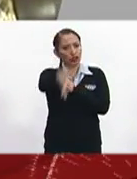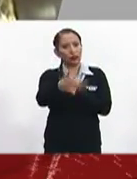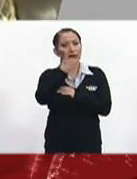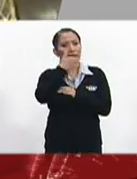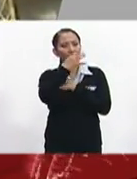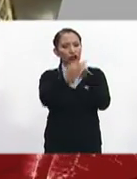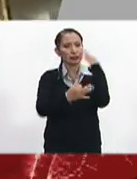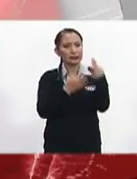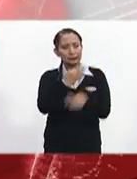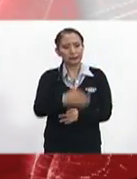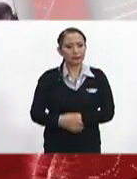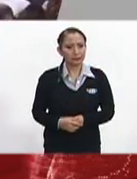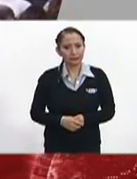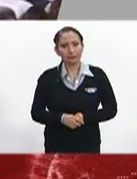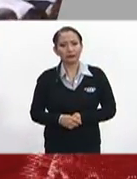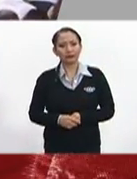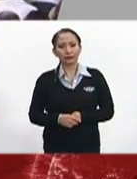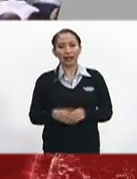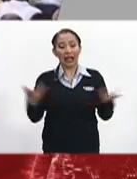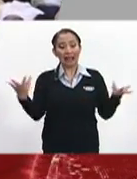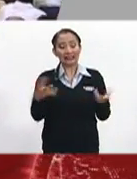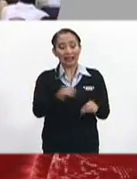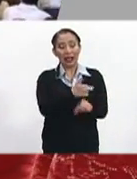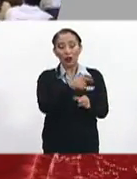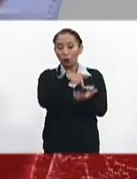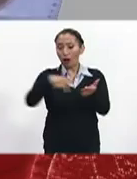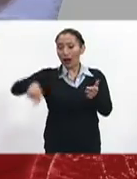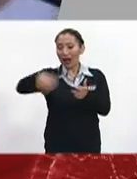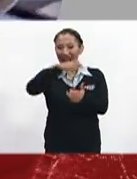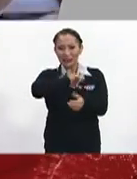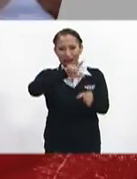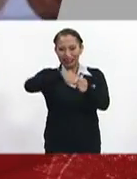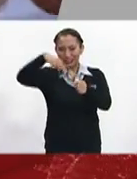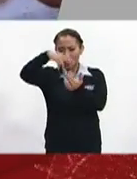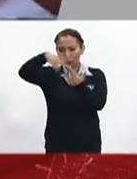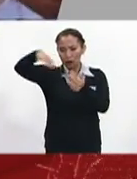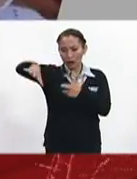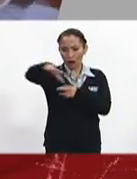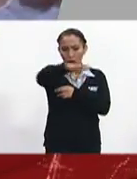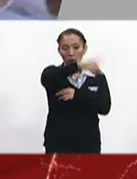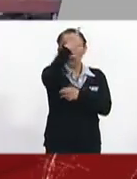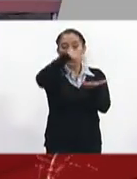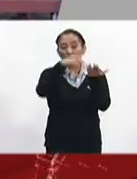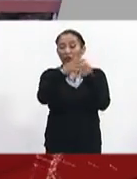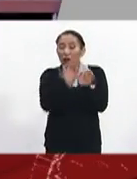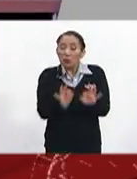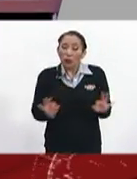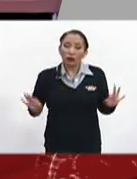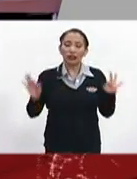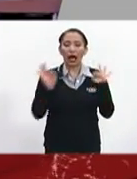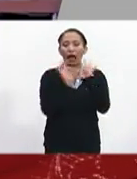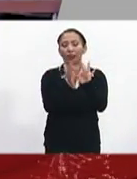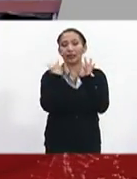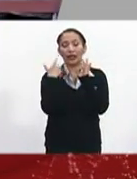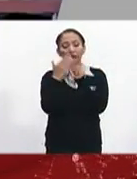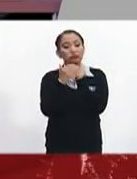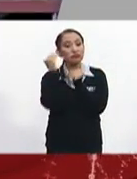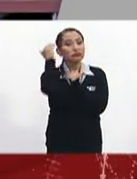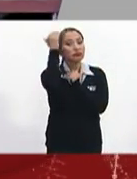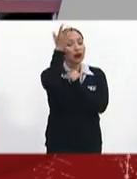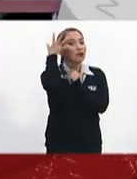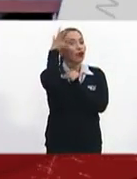lleguen buenas noticias. La creación de zonas económicas especiales, uno de los proyectos más importantes y